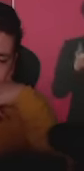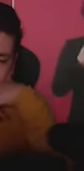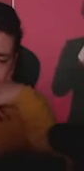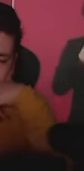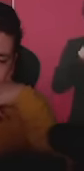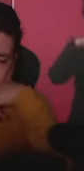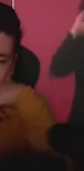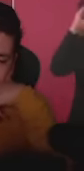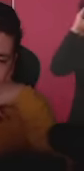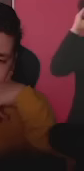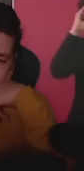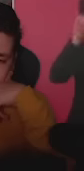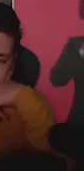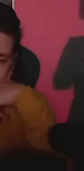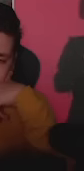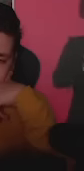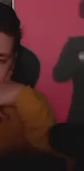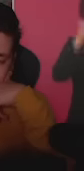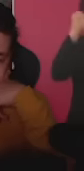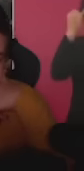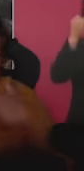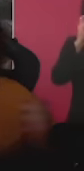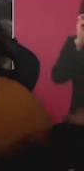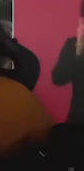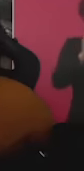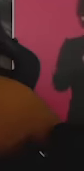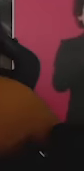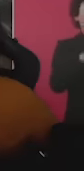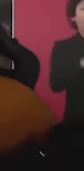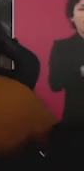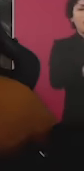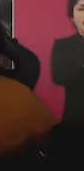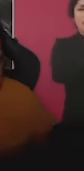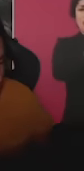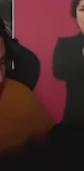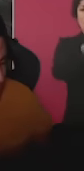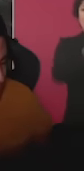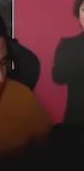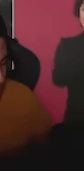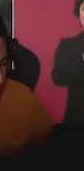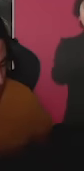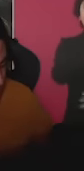queda eso ahí sin aclarar